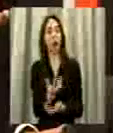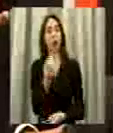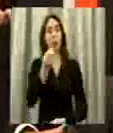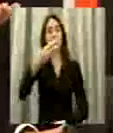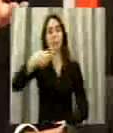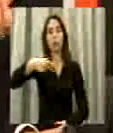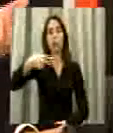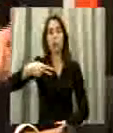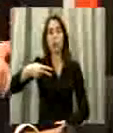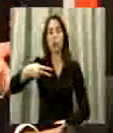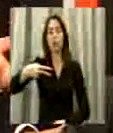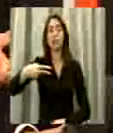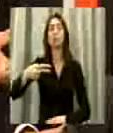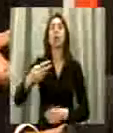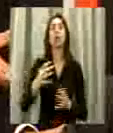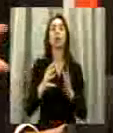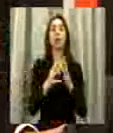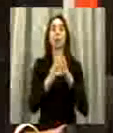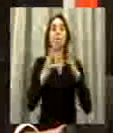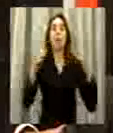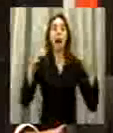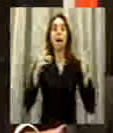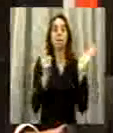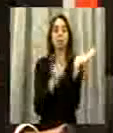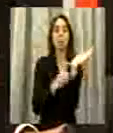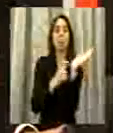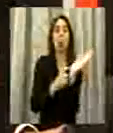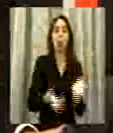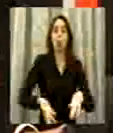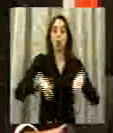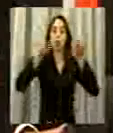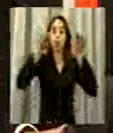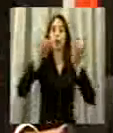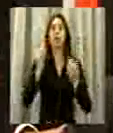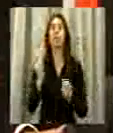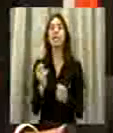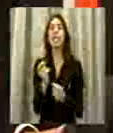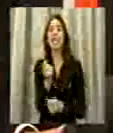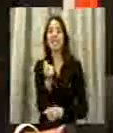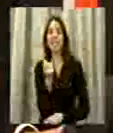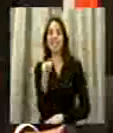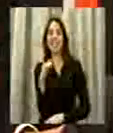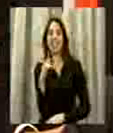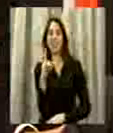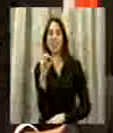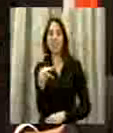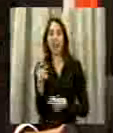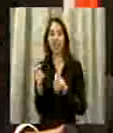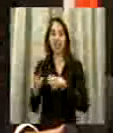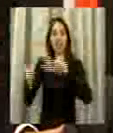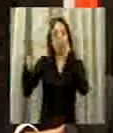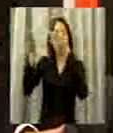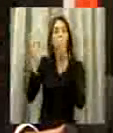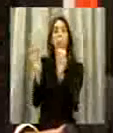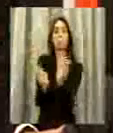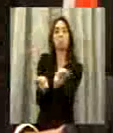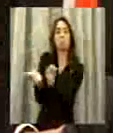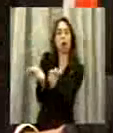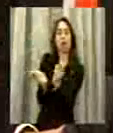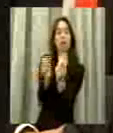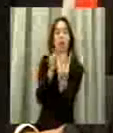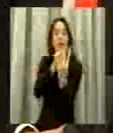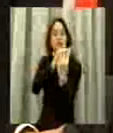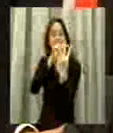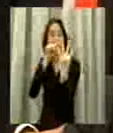noticias en materia de crecimiento de la productividad y encima la inflación controlada. Yo les quiero decir que esta combinación,